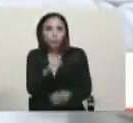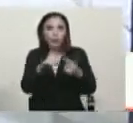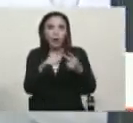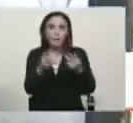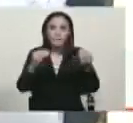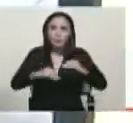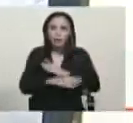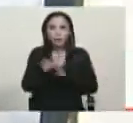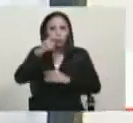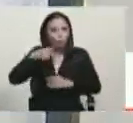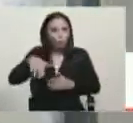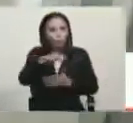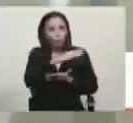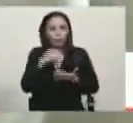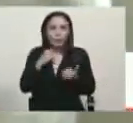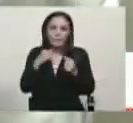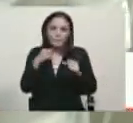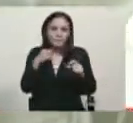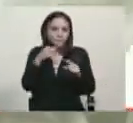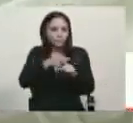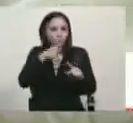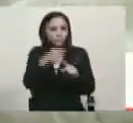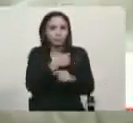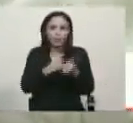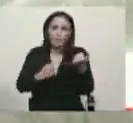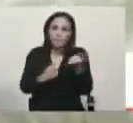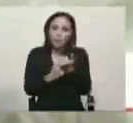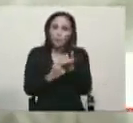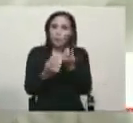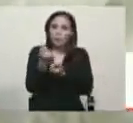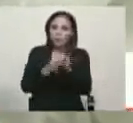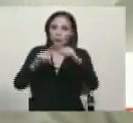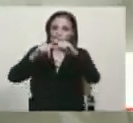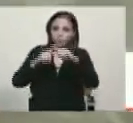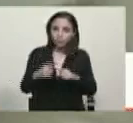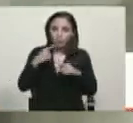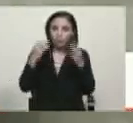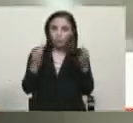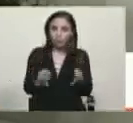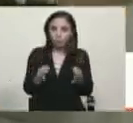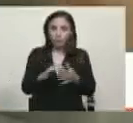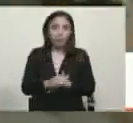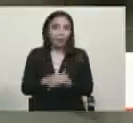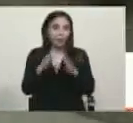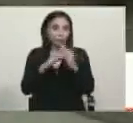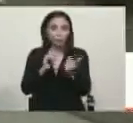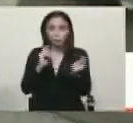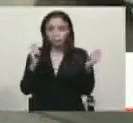mi compromiso es completar una inversión poderosa para